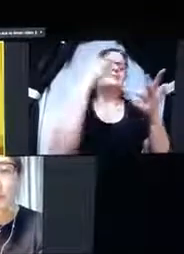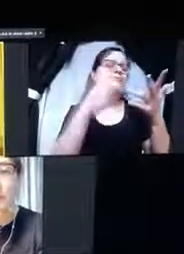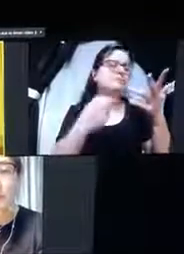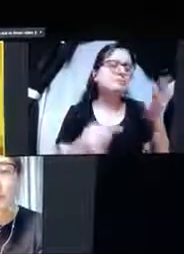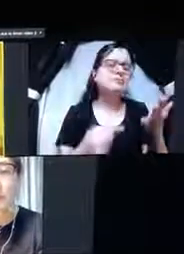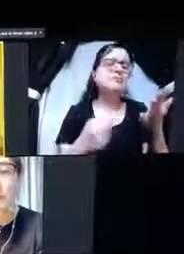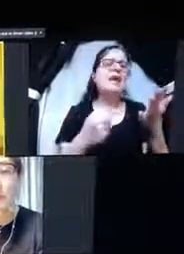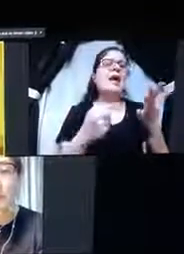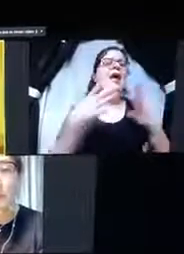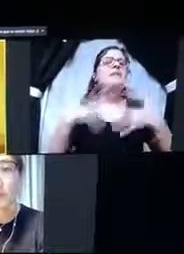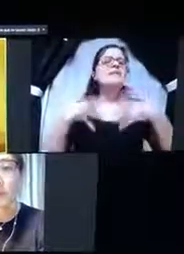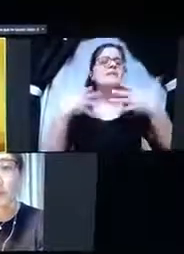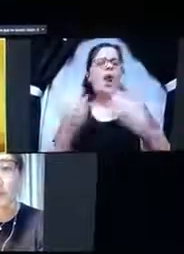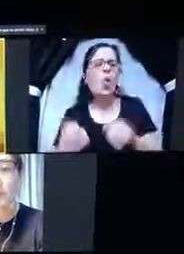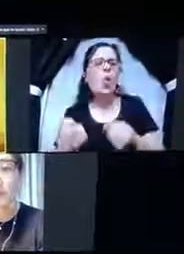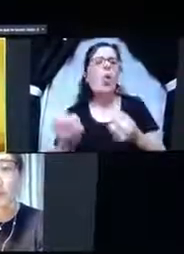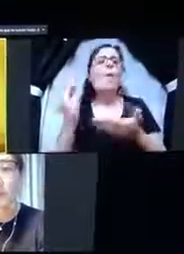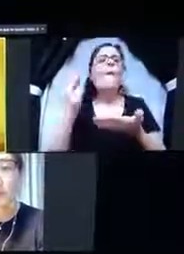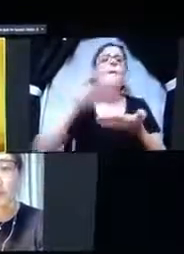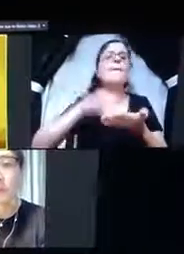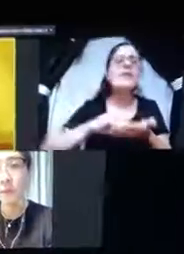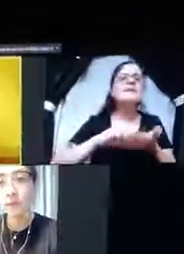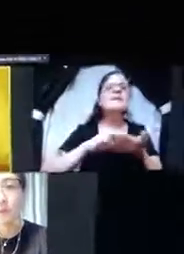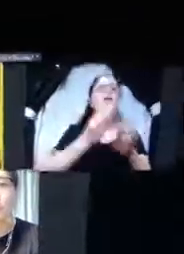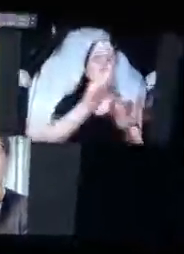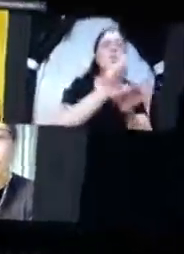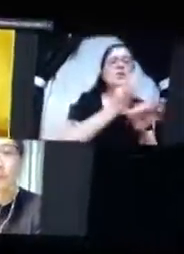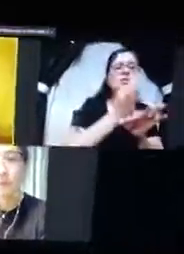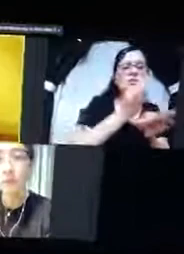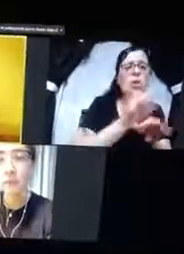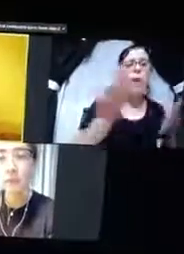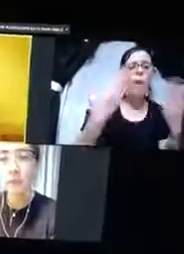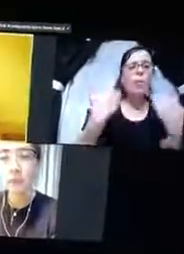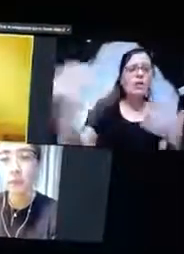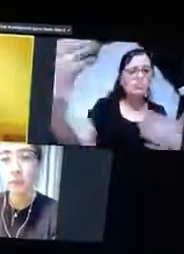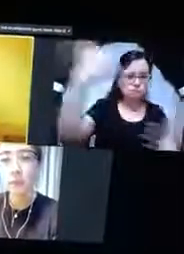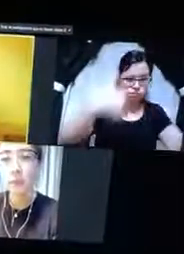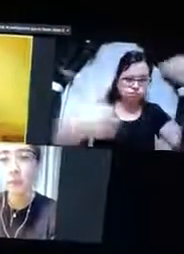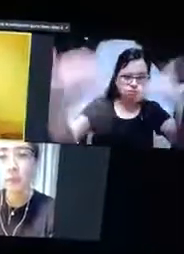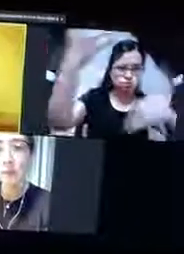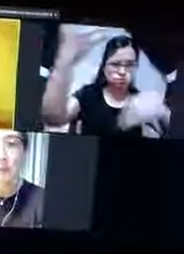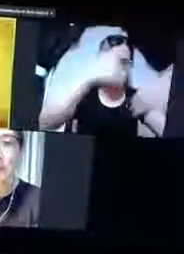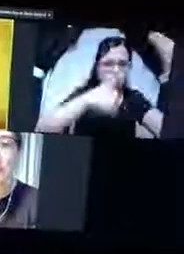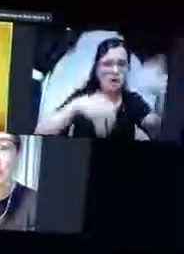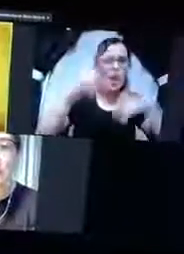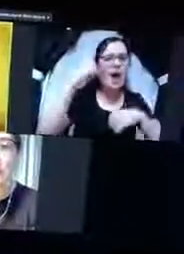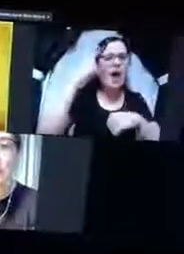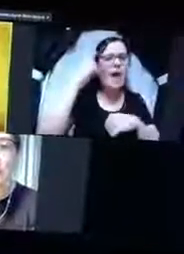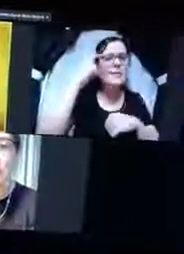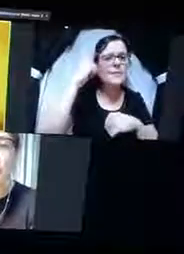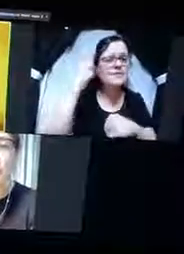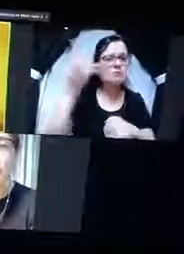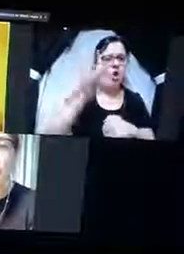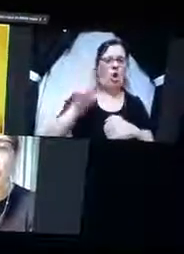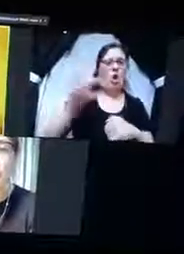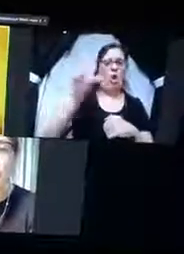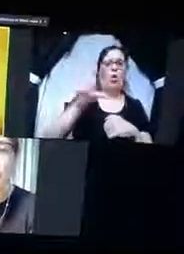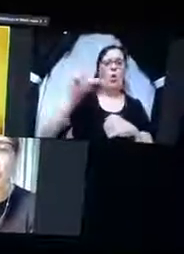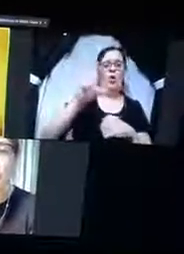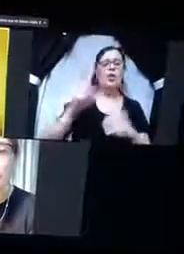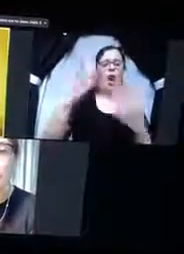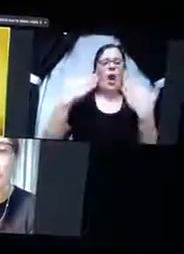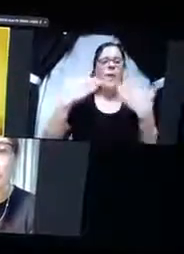de salud y educación que quieran formarse en este método y que tengan un título de base que